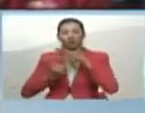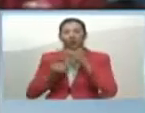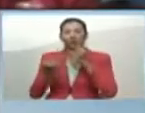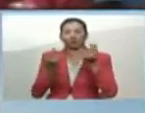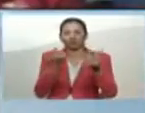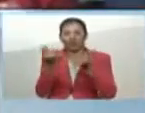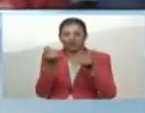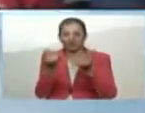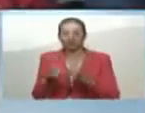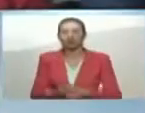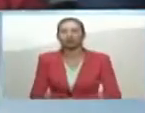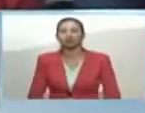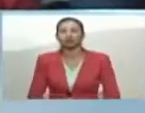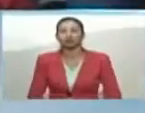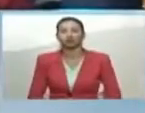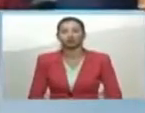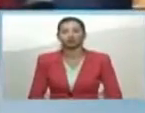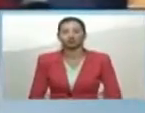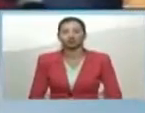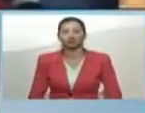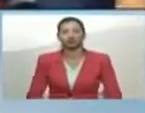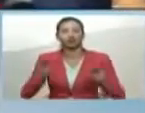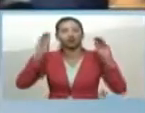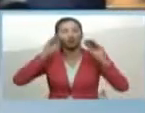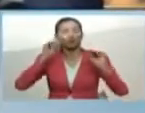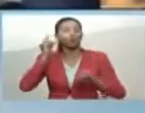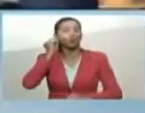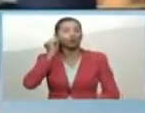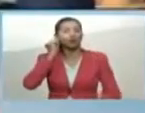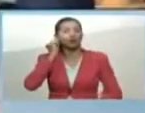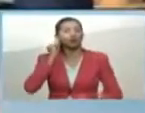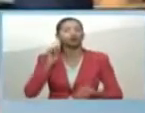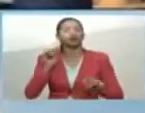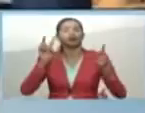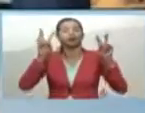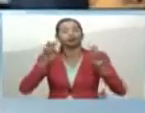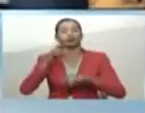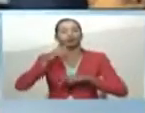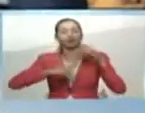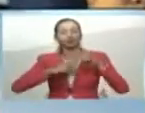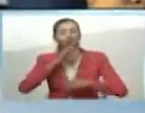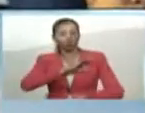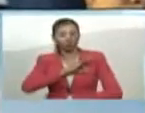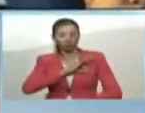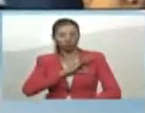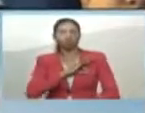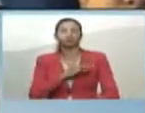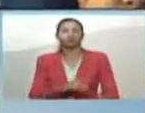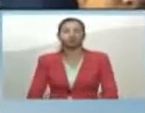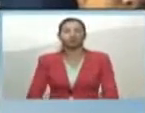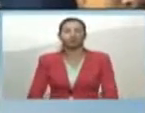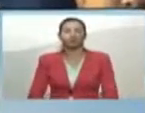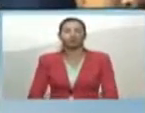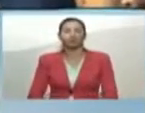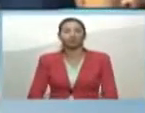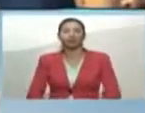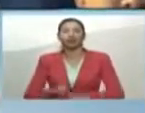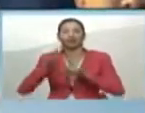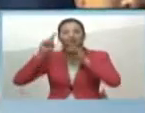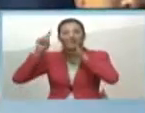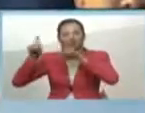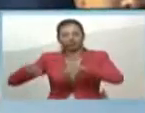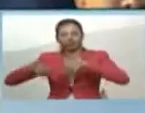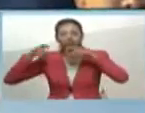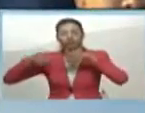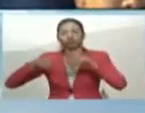financieras. Formación de las mujeres en el área socioproductiva, en rubros agrarios, pecuarios y otros